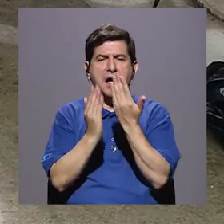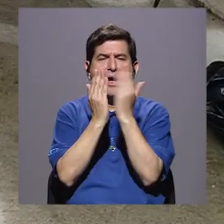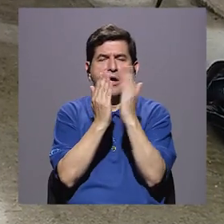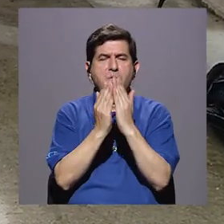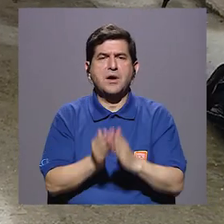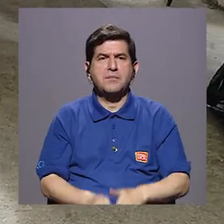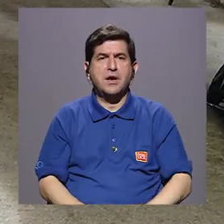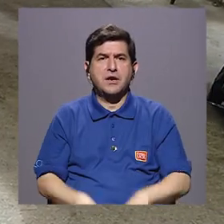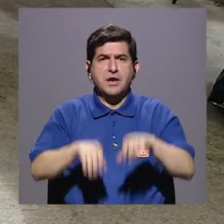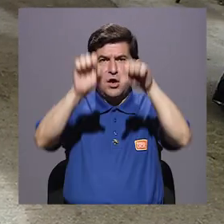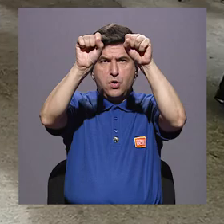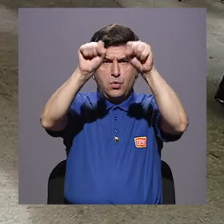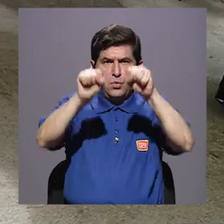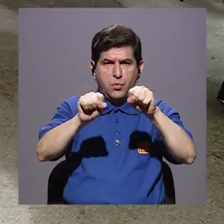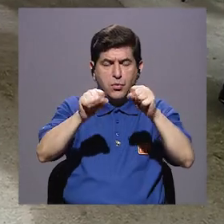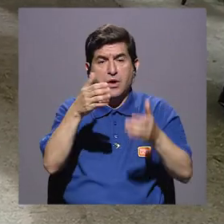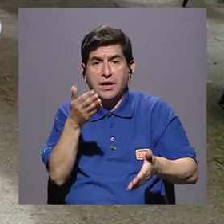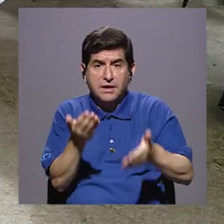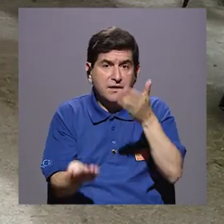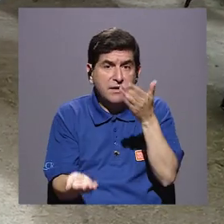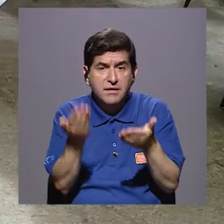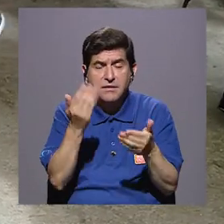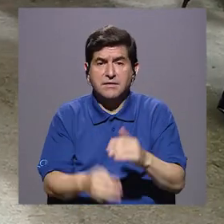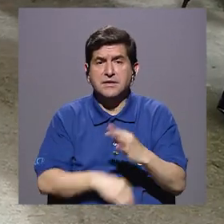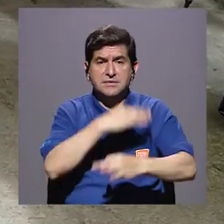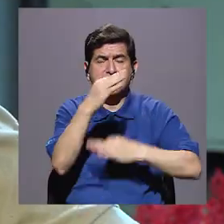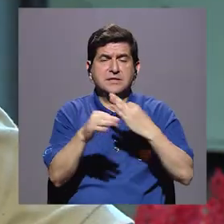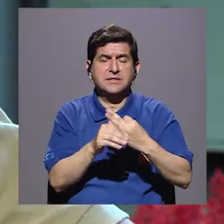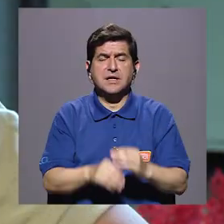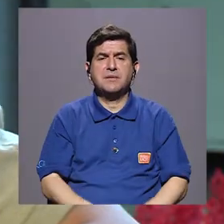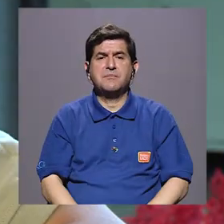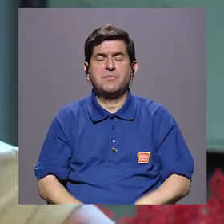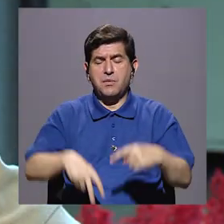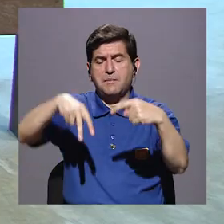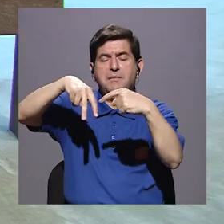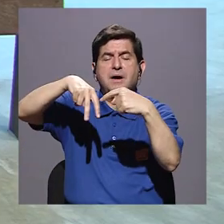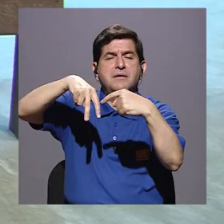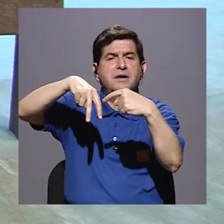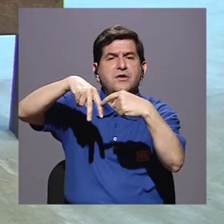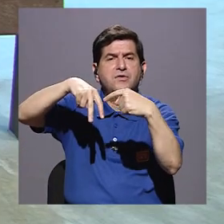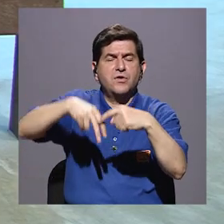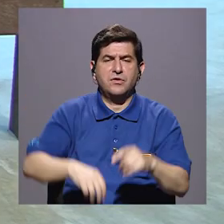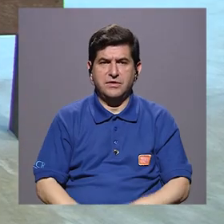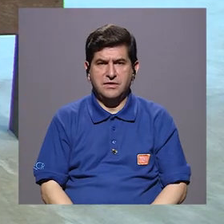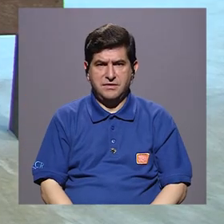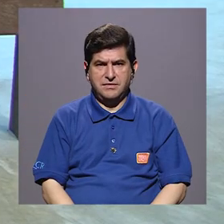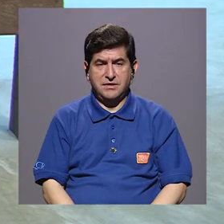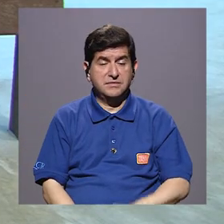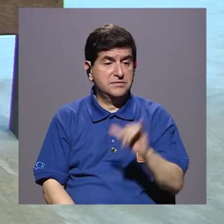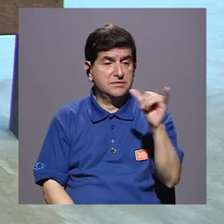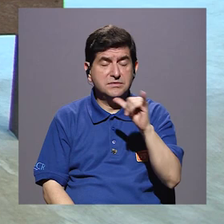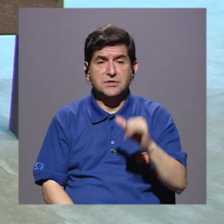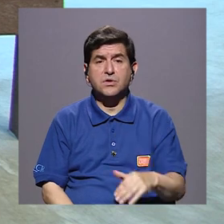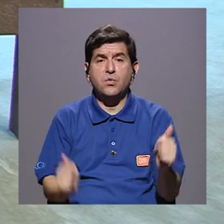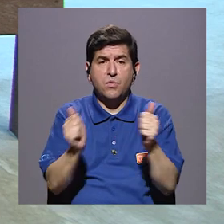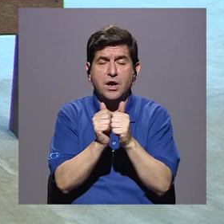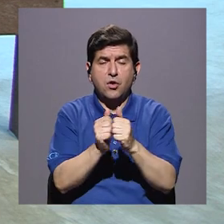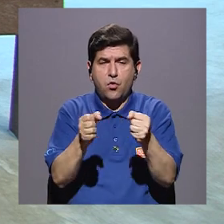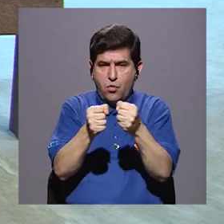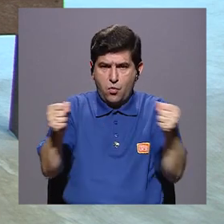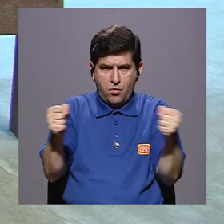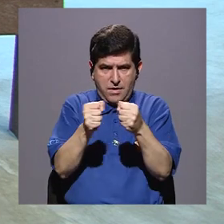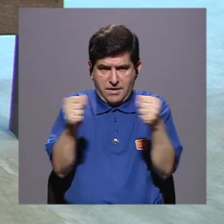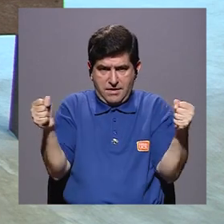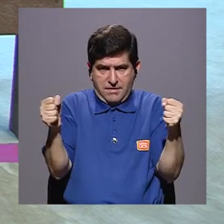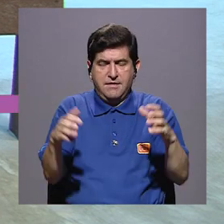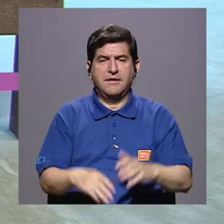la liga y simular, por ejemplo, un ejercicio de extensión de rodilla, por ejemplo, tirar las rodillas hacia el frente, de igual manera, con una liga de